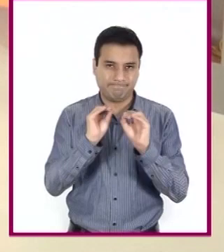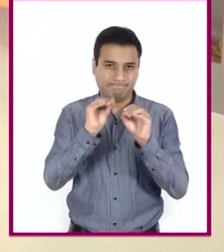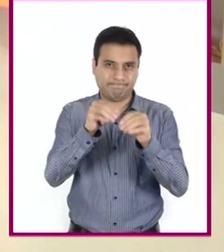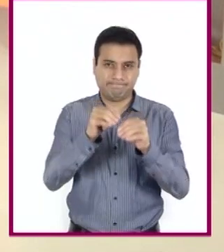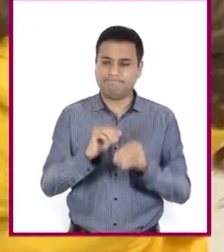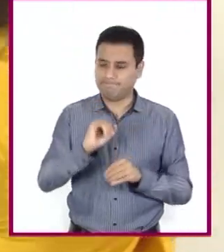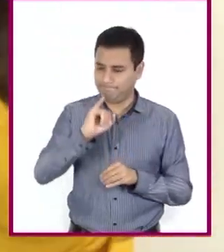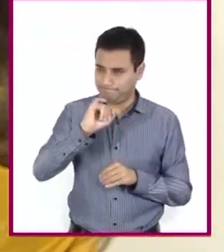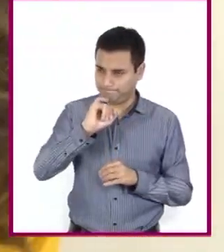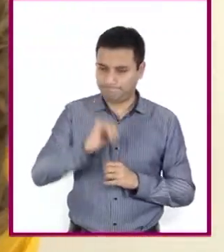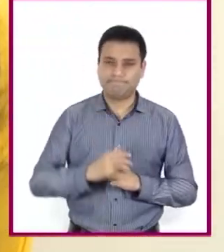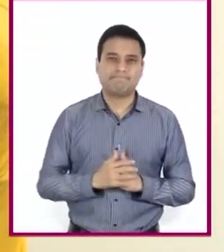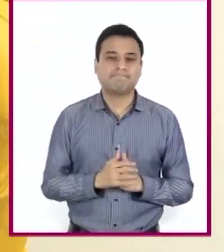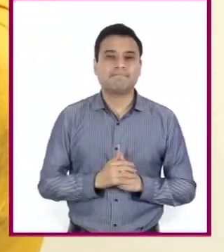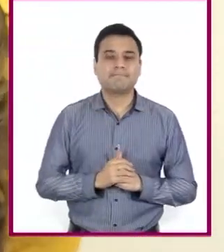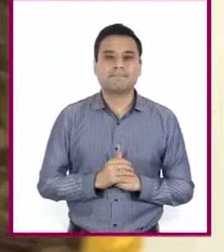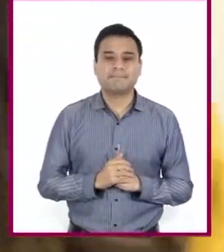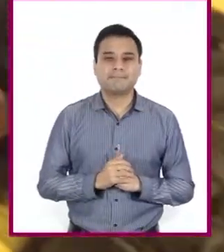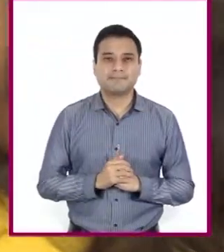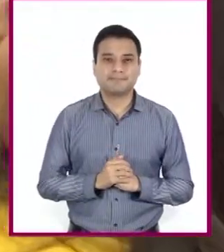sí.